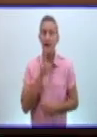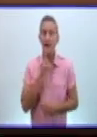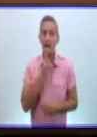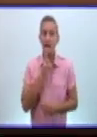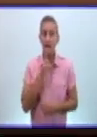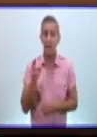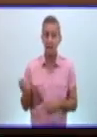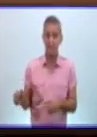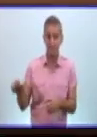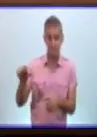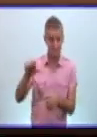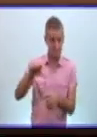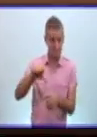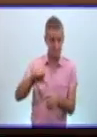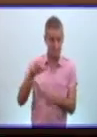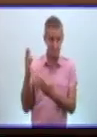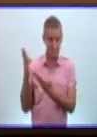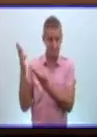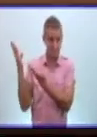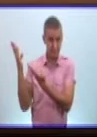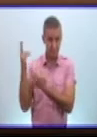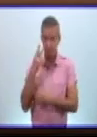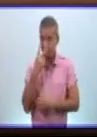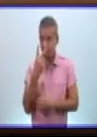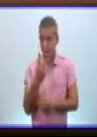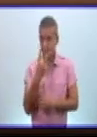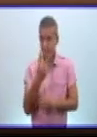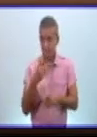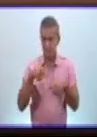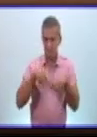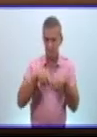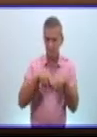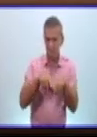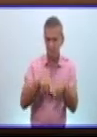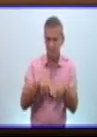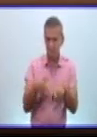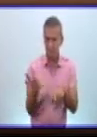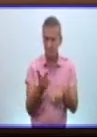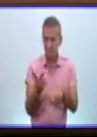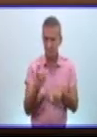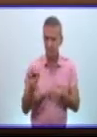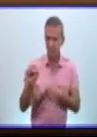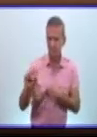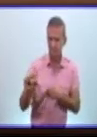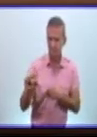agua. Observen qué sucede al unir estas dos sustancias.